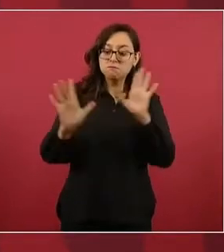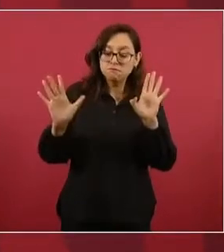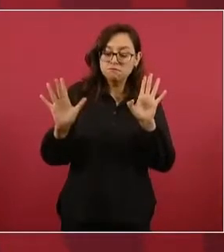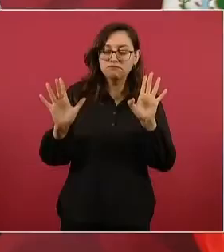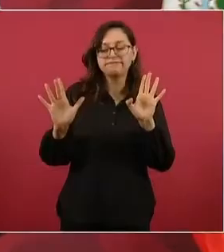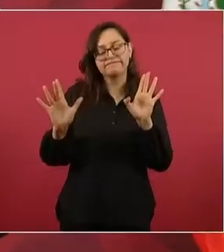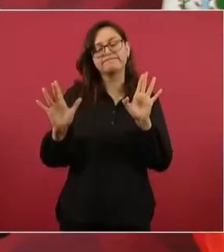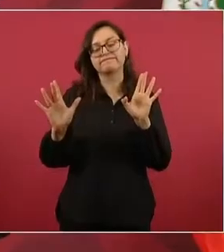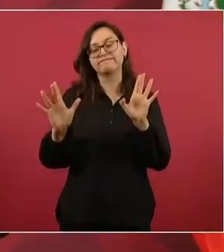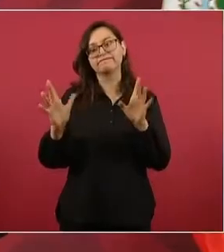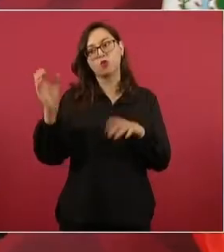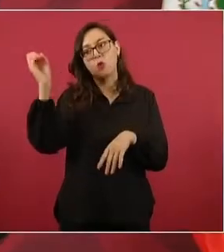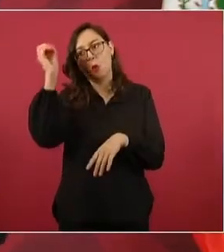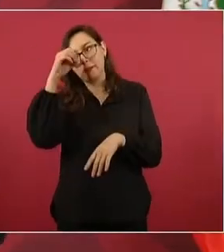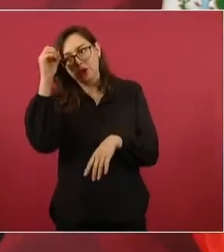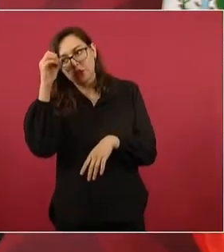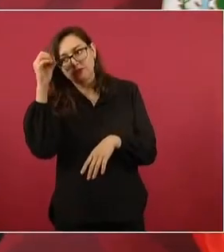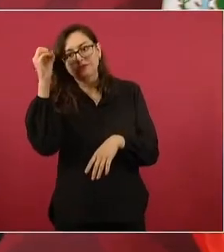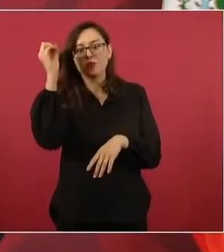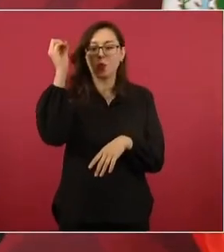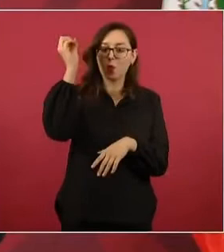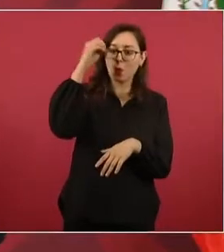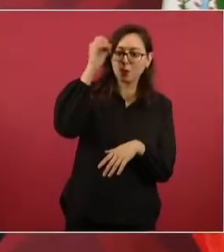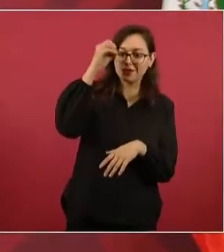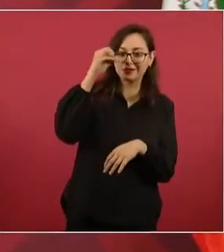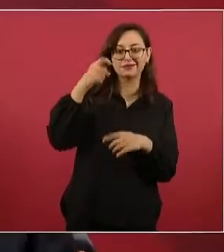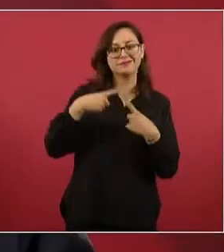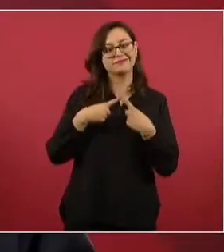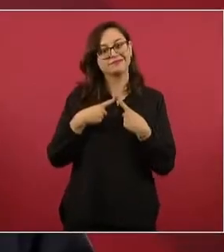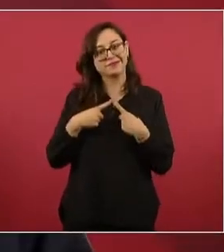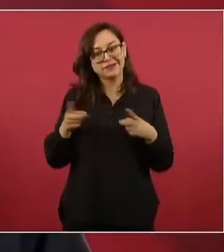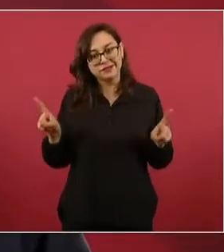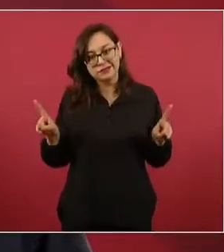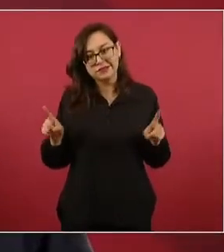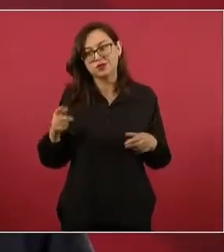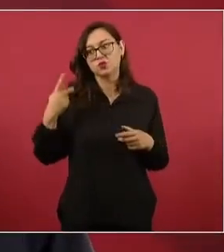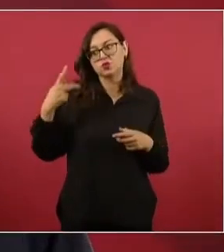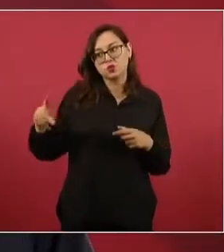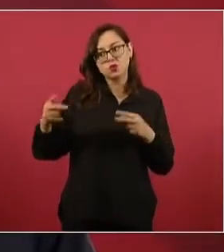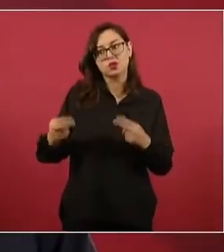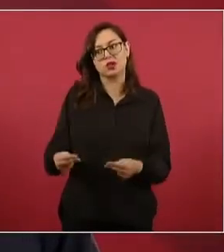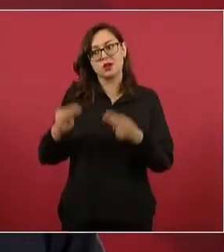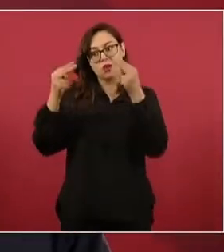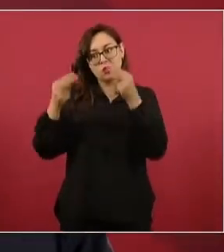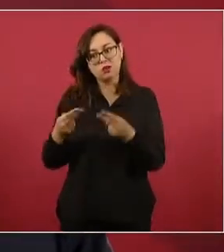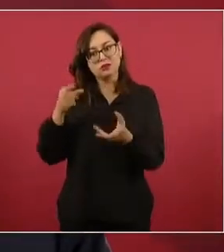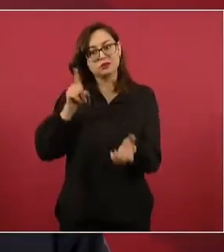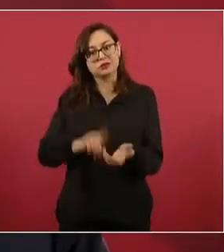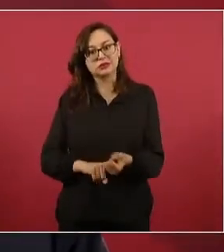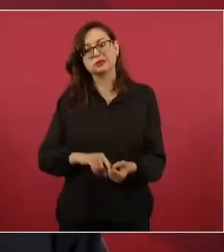son posturas distintas, porque también son intereses